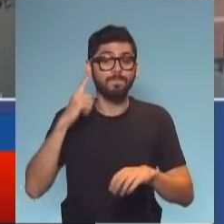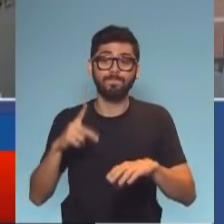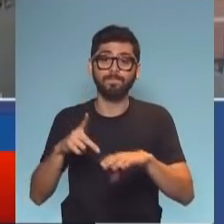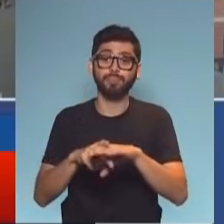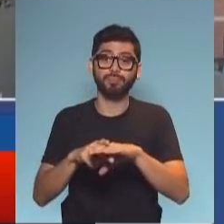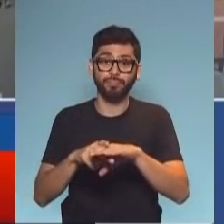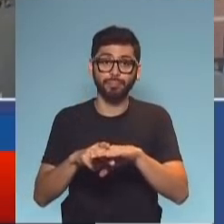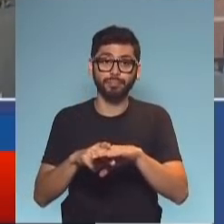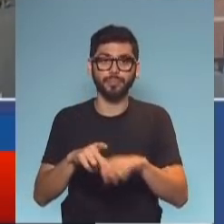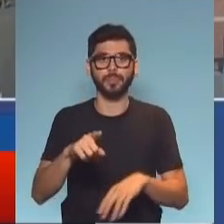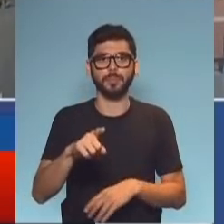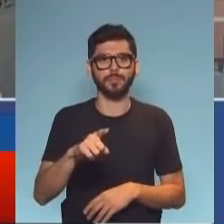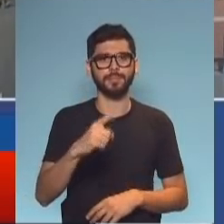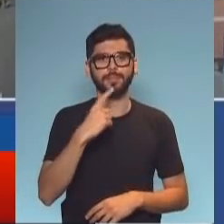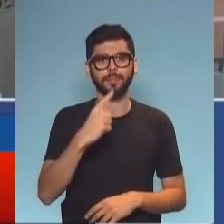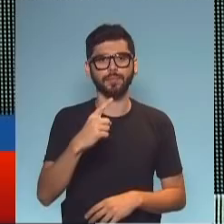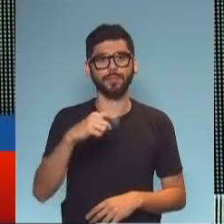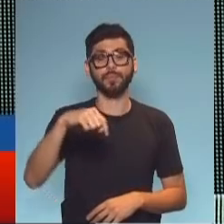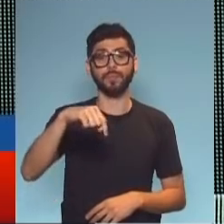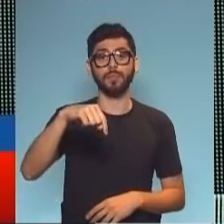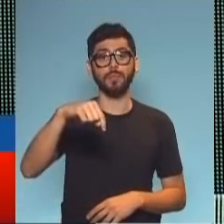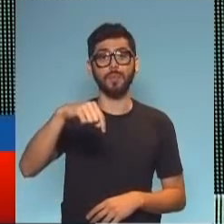puede leer esto que está pasando hoy,